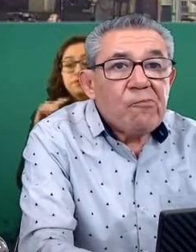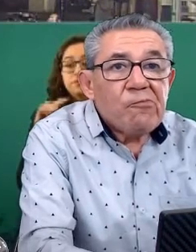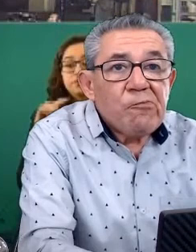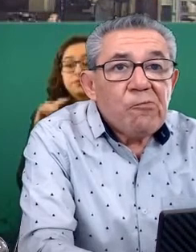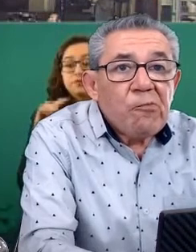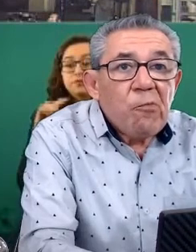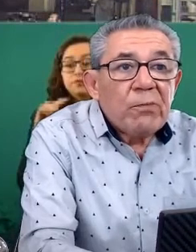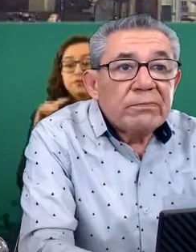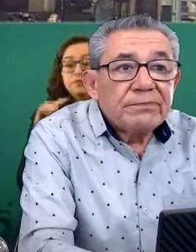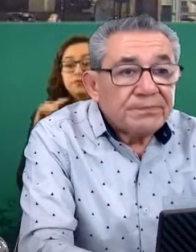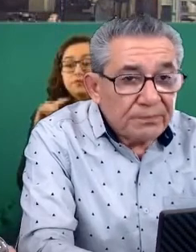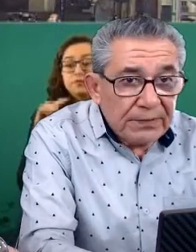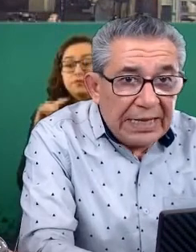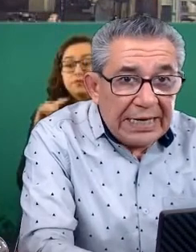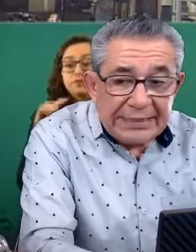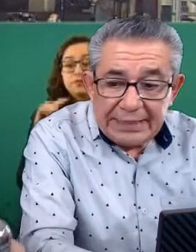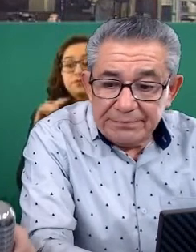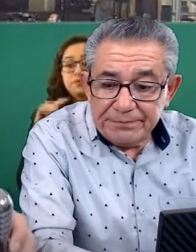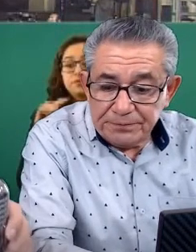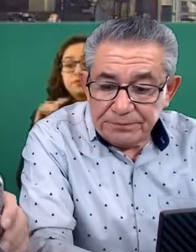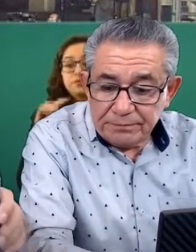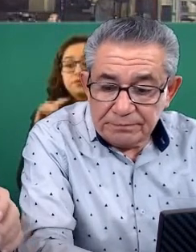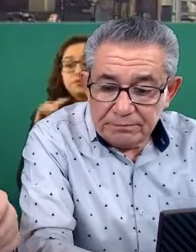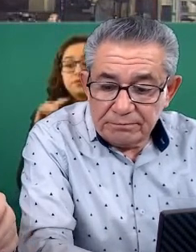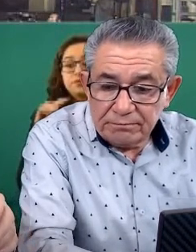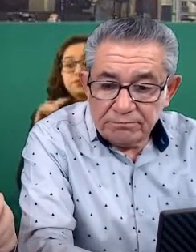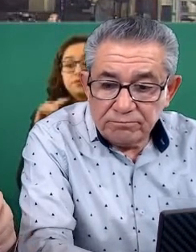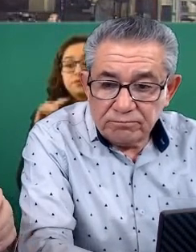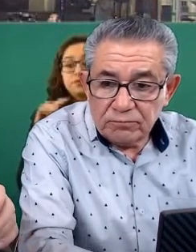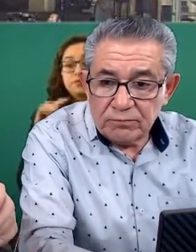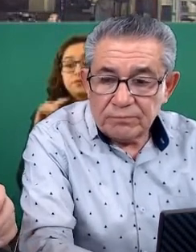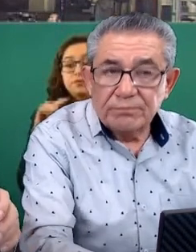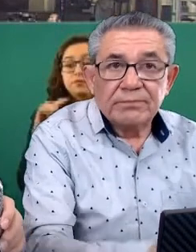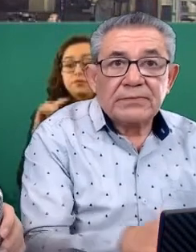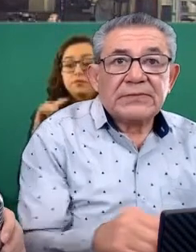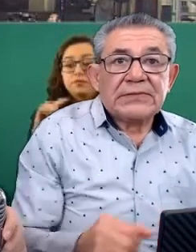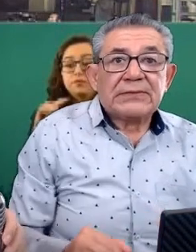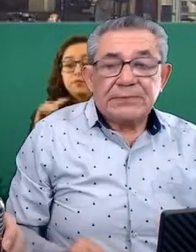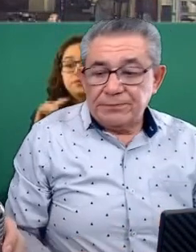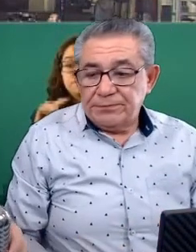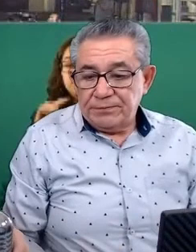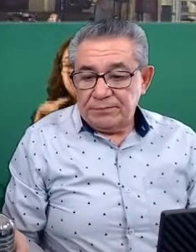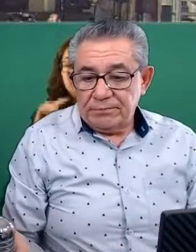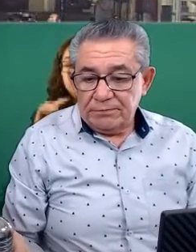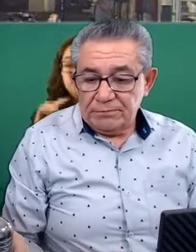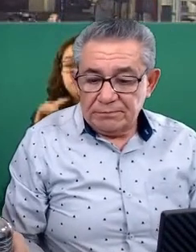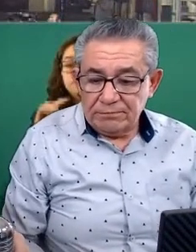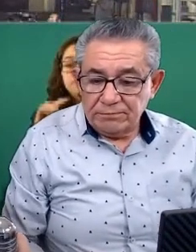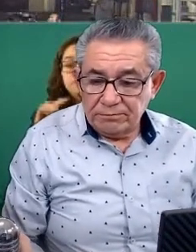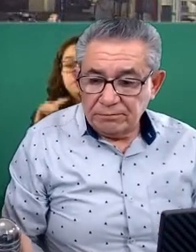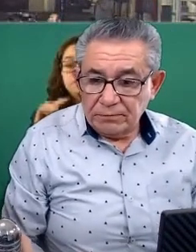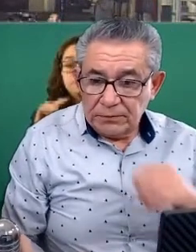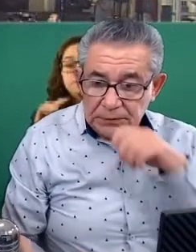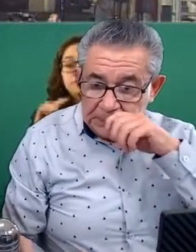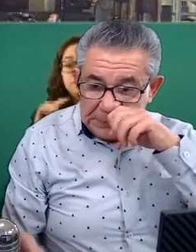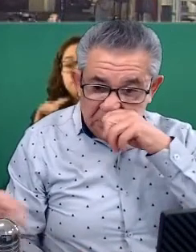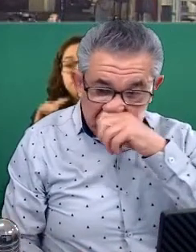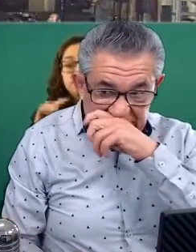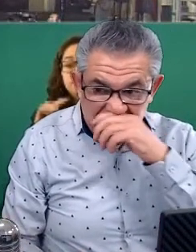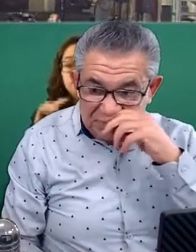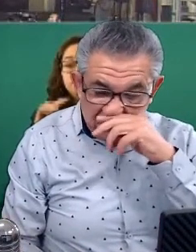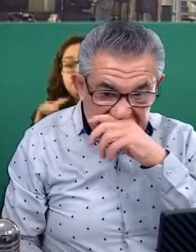a dejar porque tengo que salir, Victorio. Adelante. Te voy a soltar aquí el micrófono. Lo voy a poner, bueno, aquí en este lado queda muy